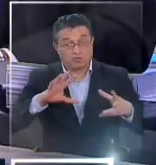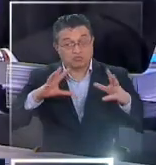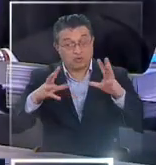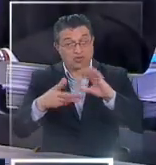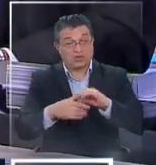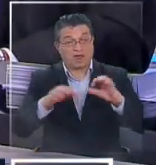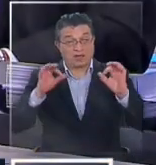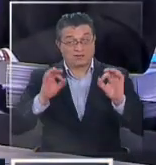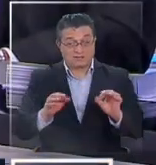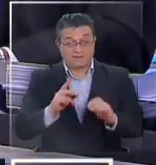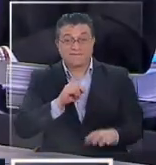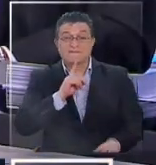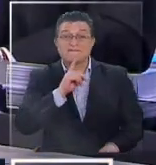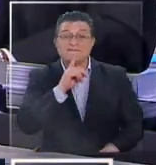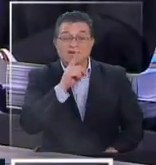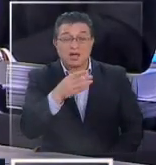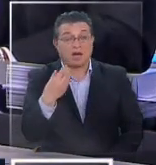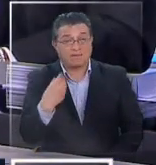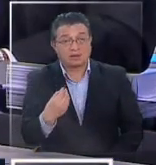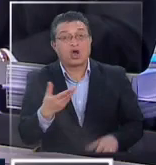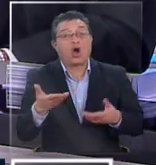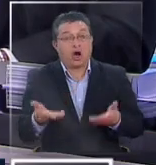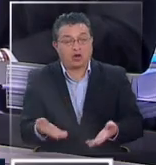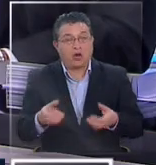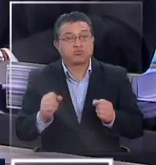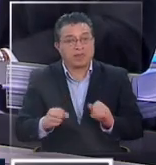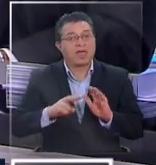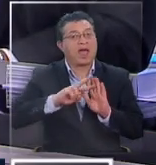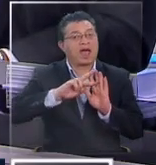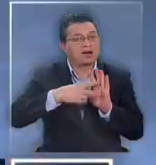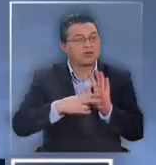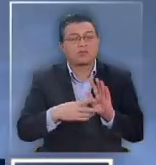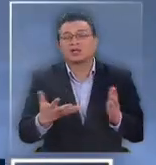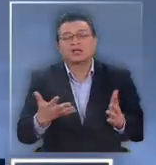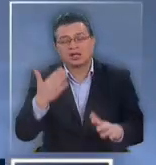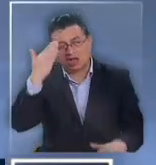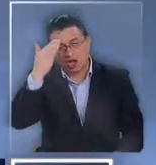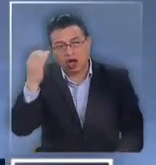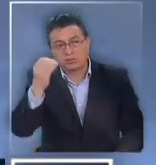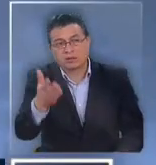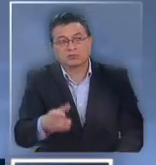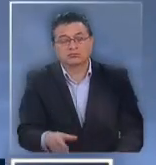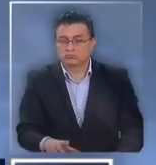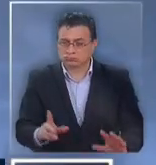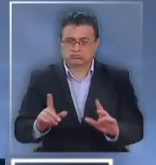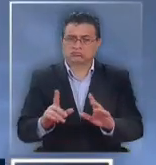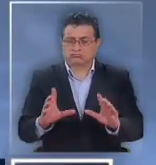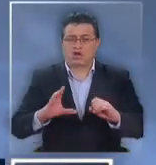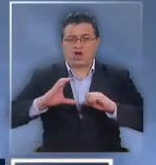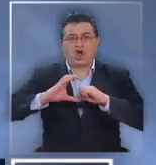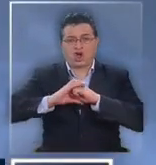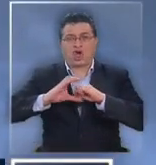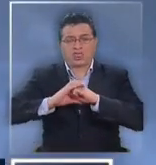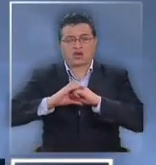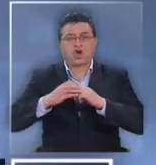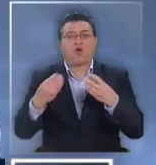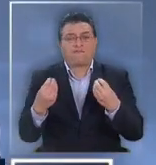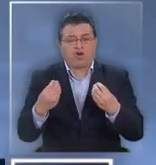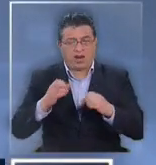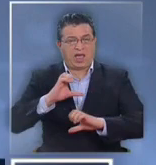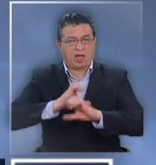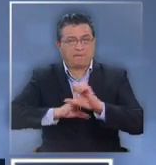que usted desearía que éste también un momento quizás para reformarlo no codelco en una empresa es una buena empresa